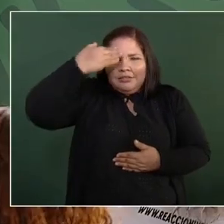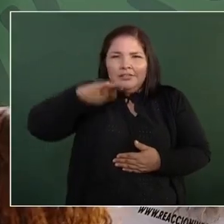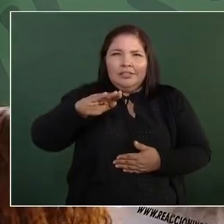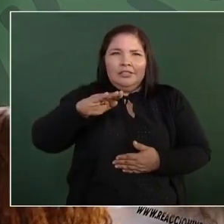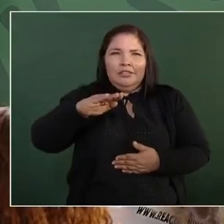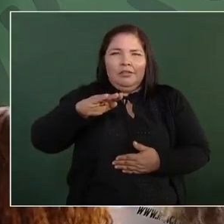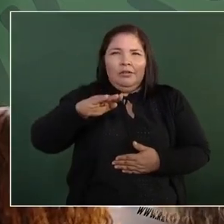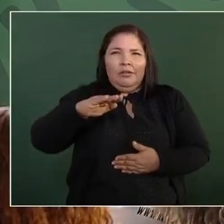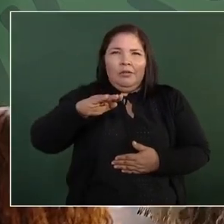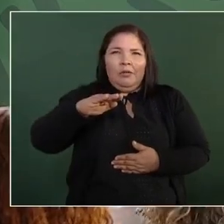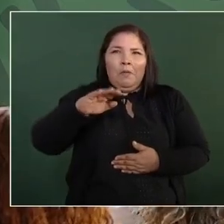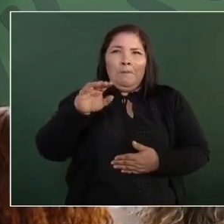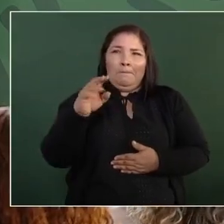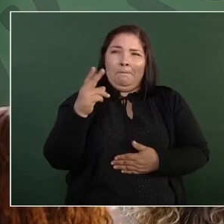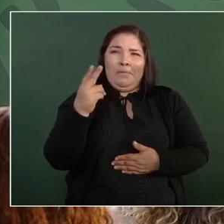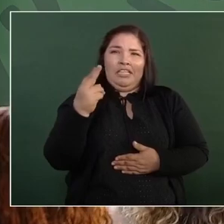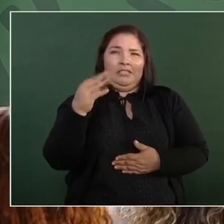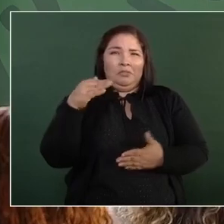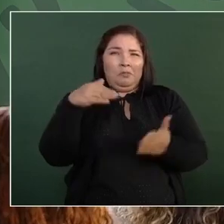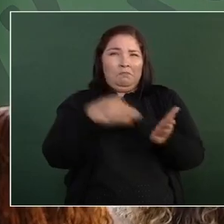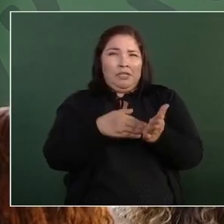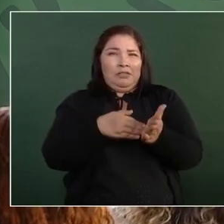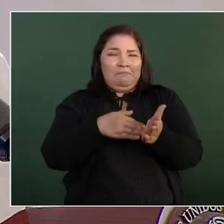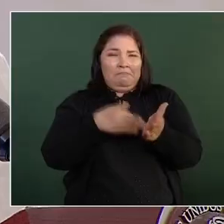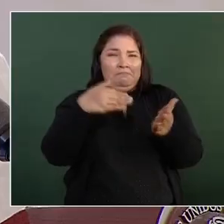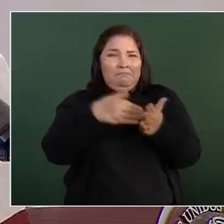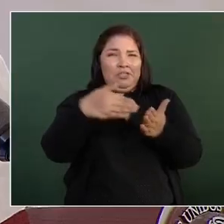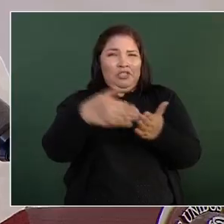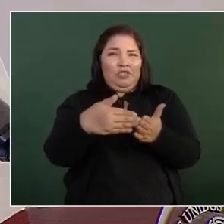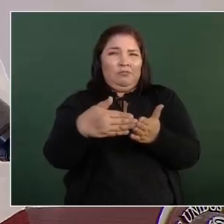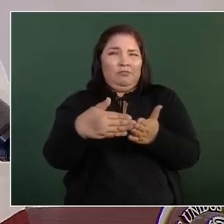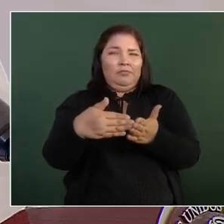menos 25,000 millones de pesos vienen a